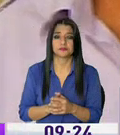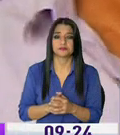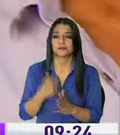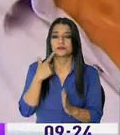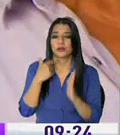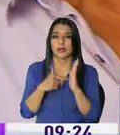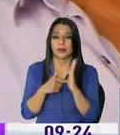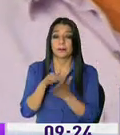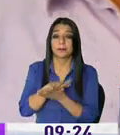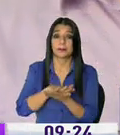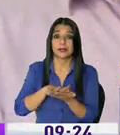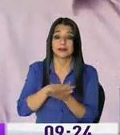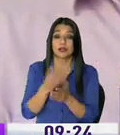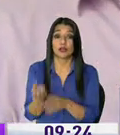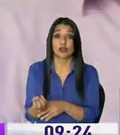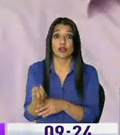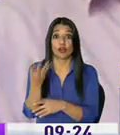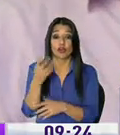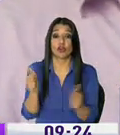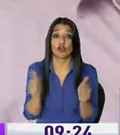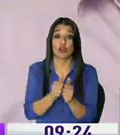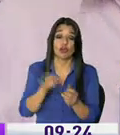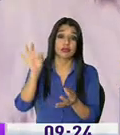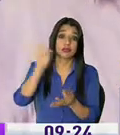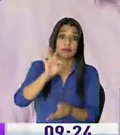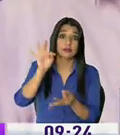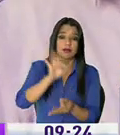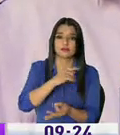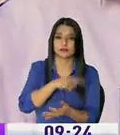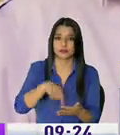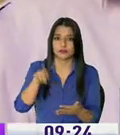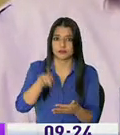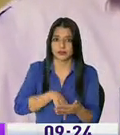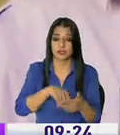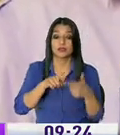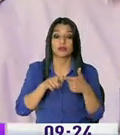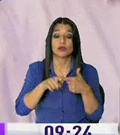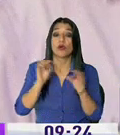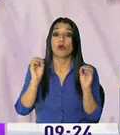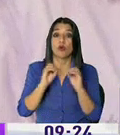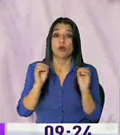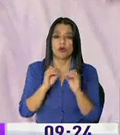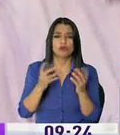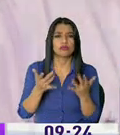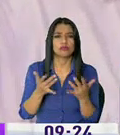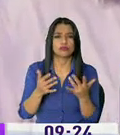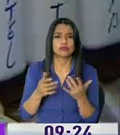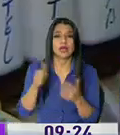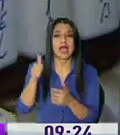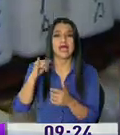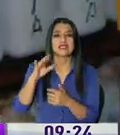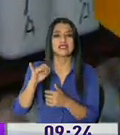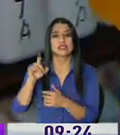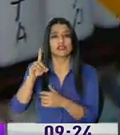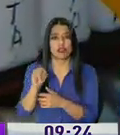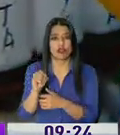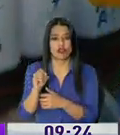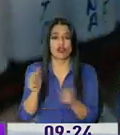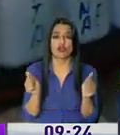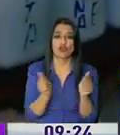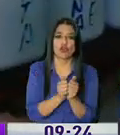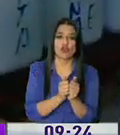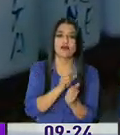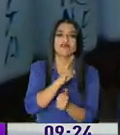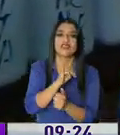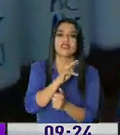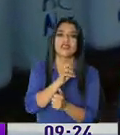mezcla de cloro con detergentes, mezclas de ácido acético o vinagre